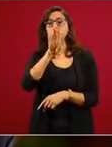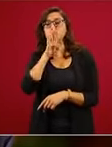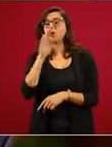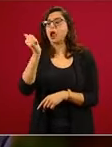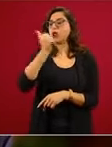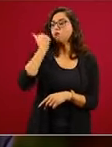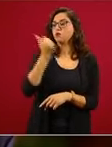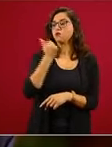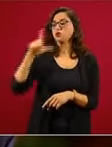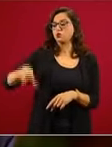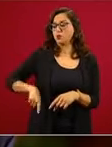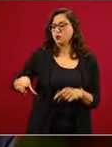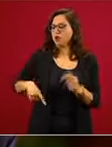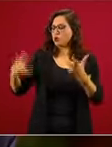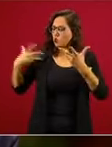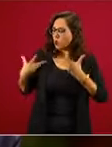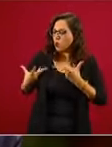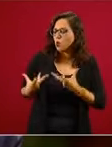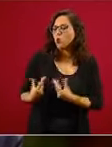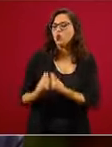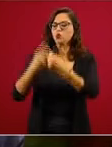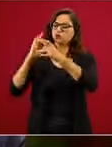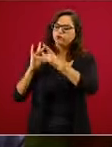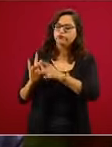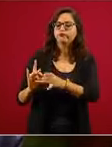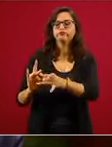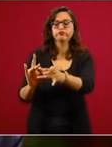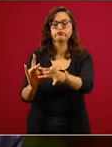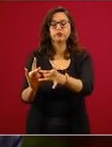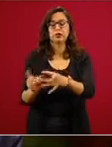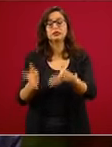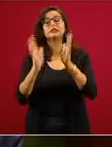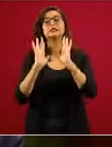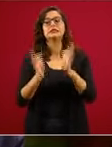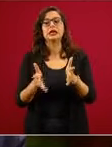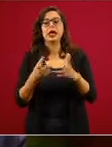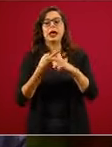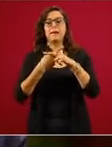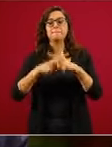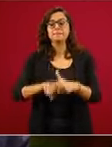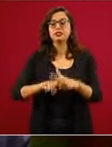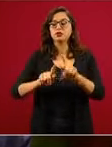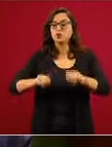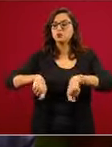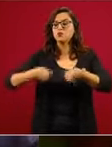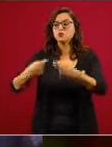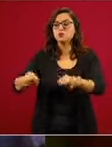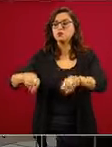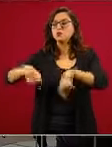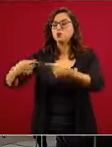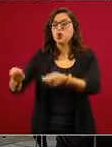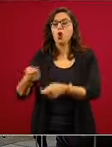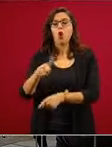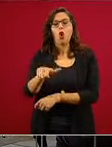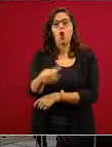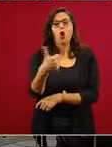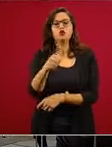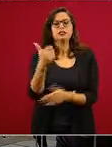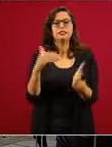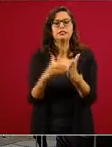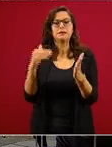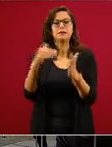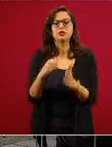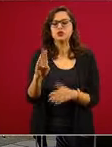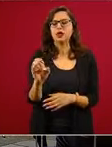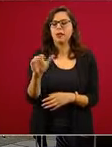estudiantes y autoridades. Se están otorgando 11 millones de becas para alumnas y